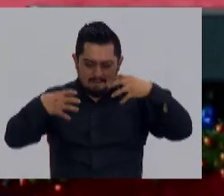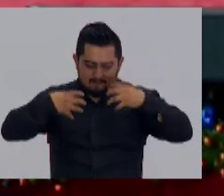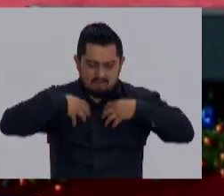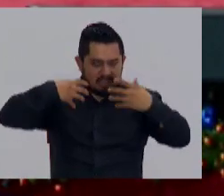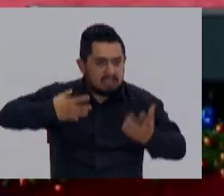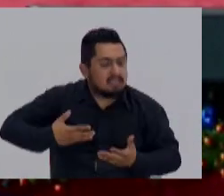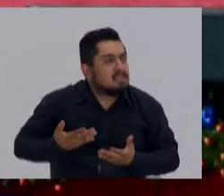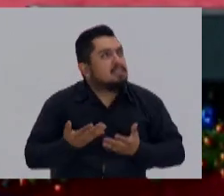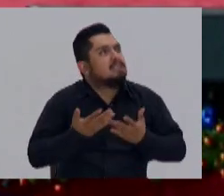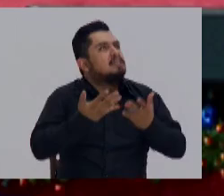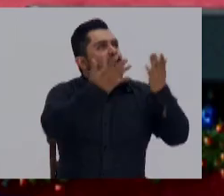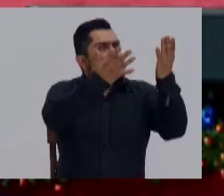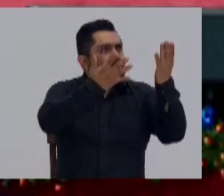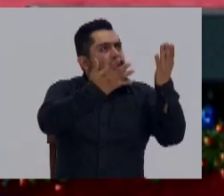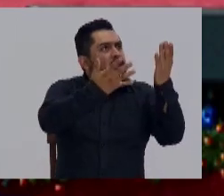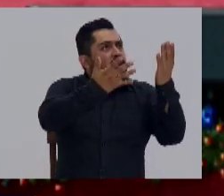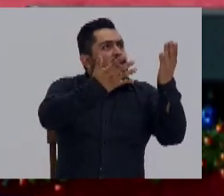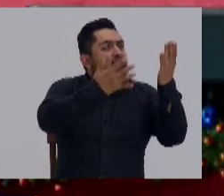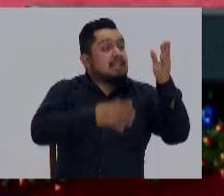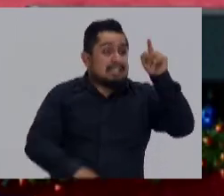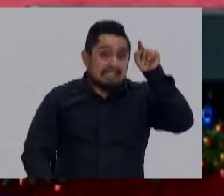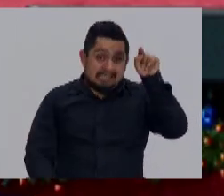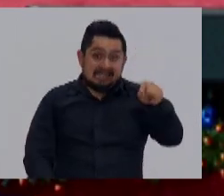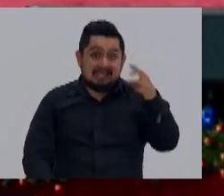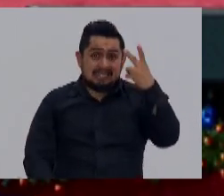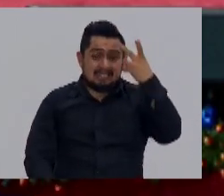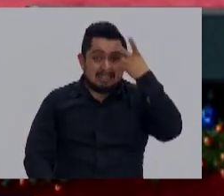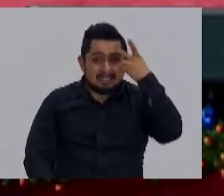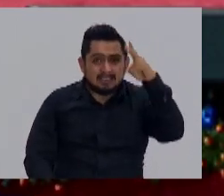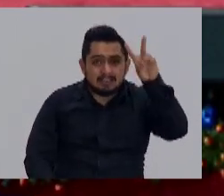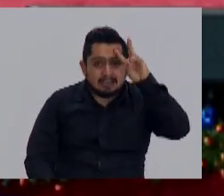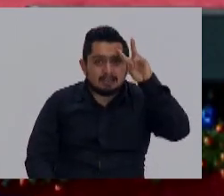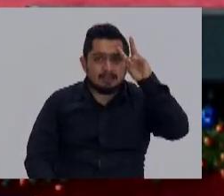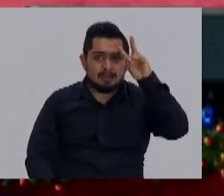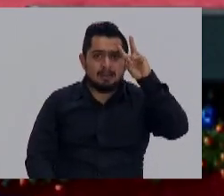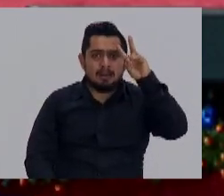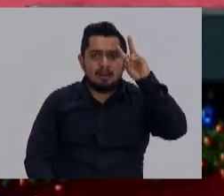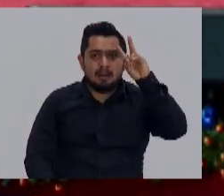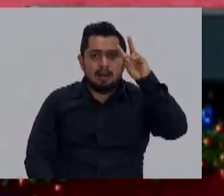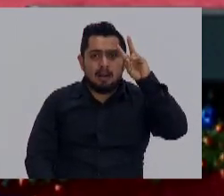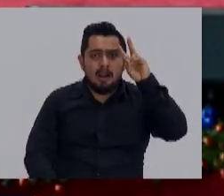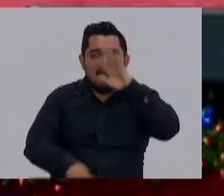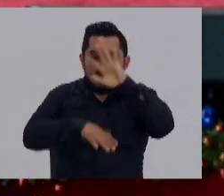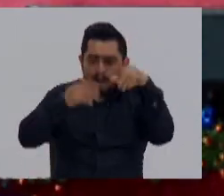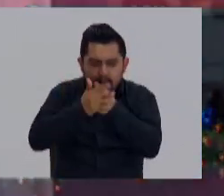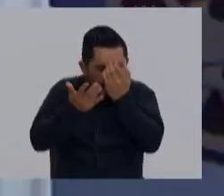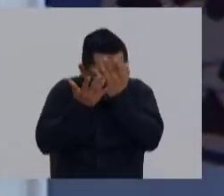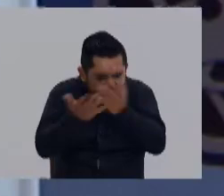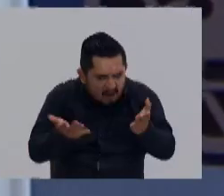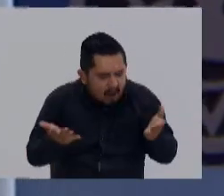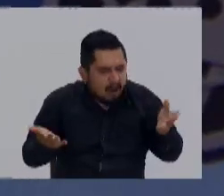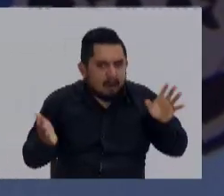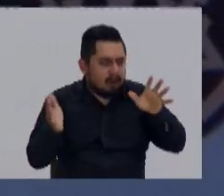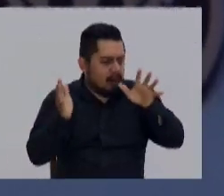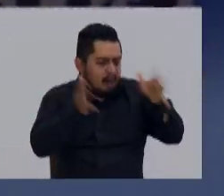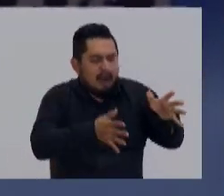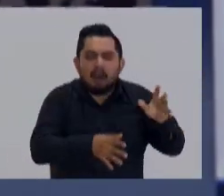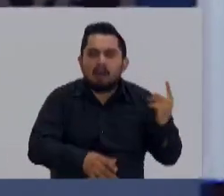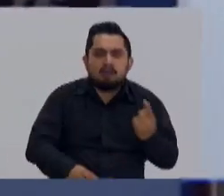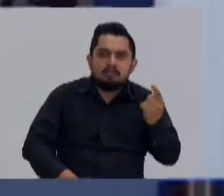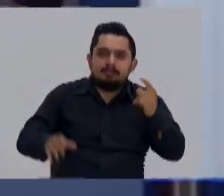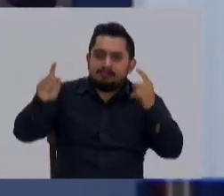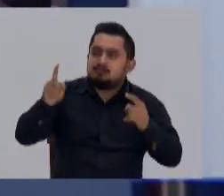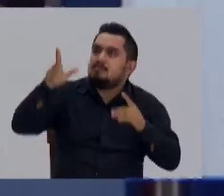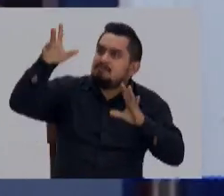la vida a Cristo es decir: lo dejo todo, me entrego a una